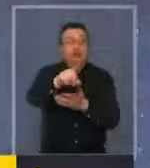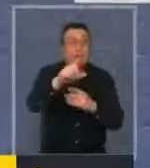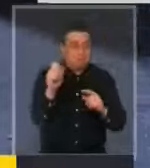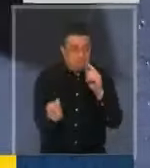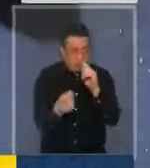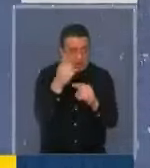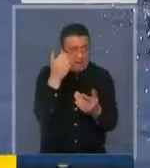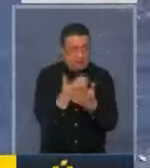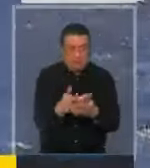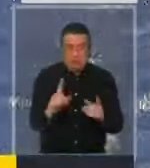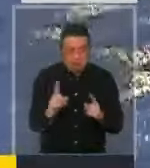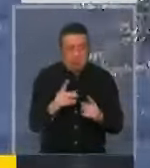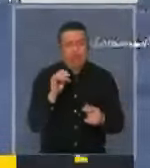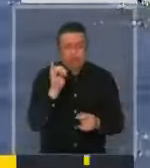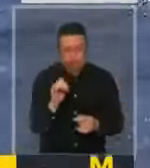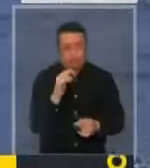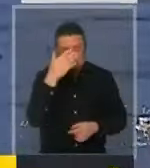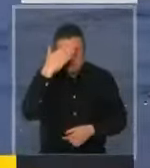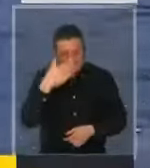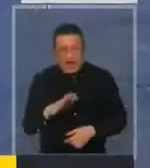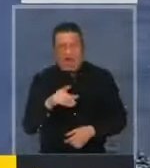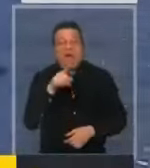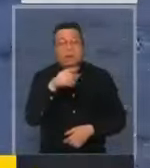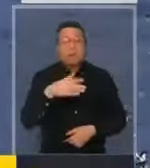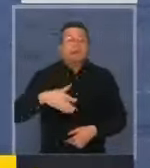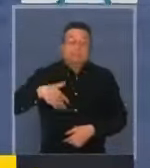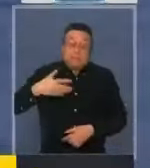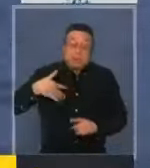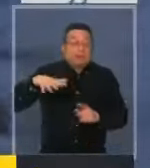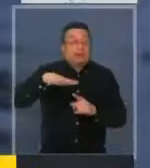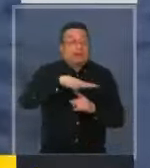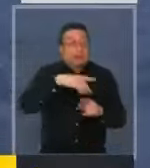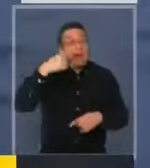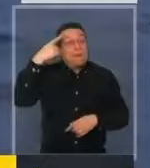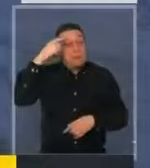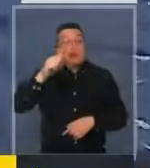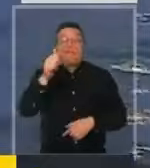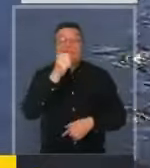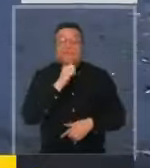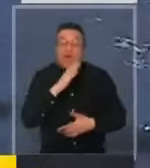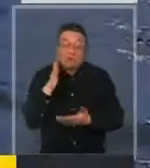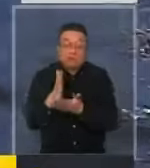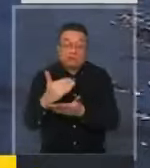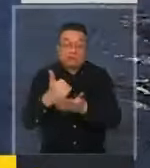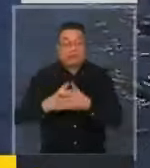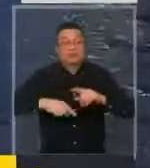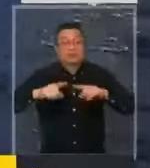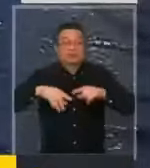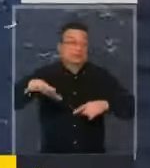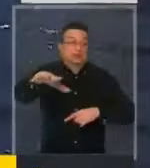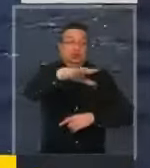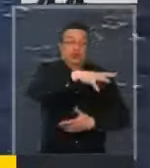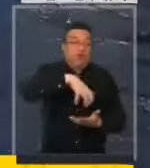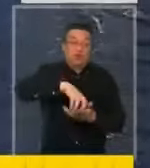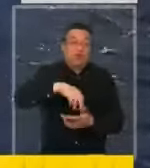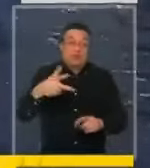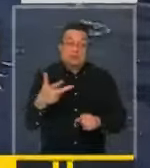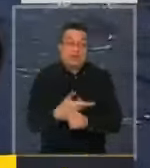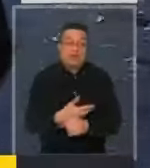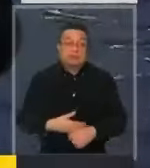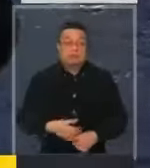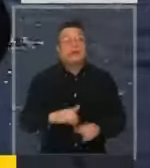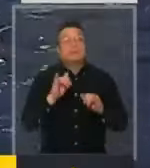ocurrido, sin duda, y que lamentamos por supuesto la situación, pero se debe a una falta de planificación territorial de nuestra comuna. Bueno, una realidad que